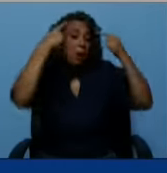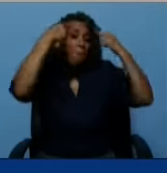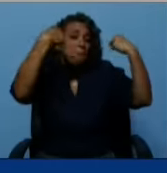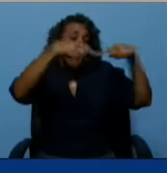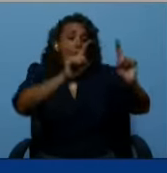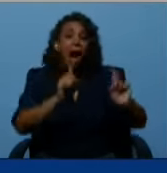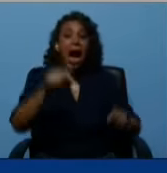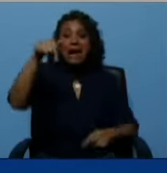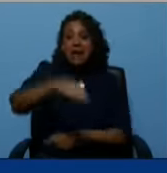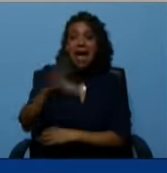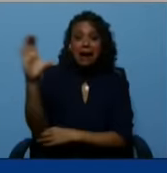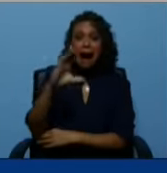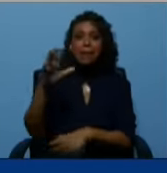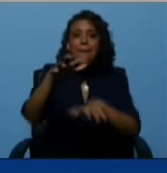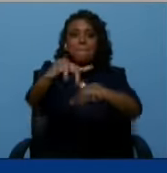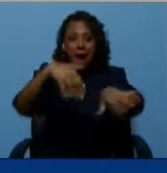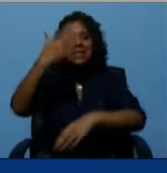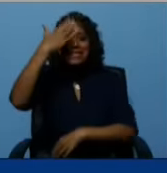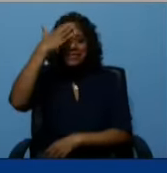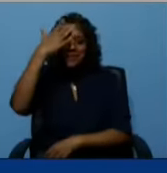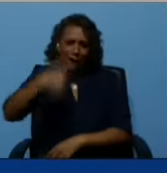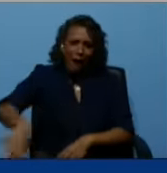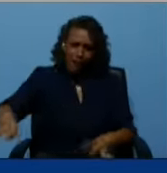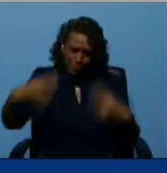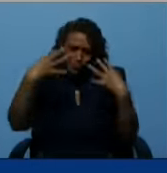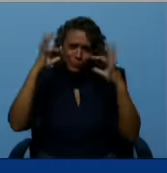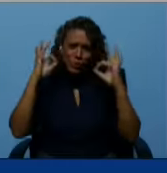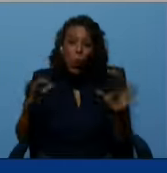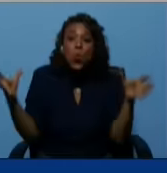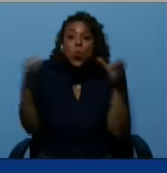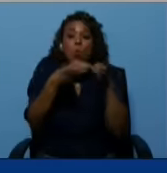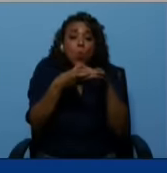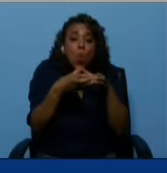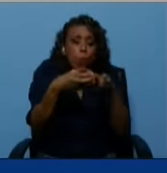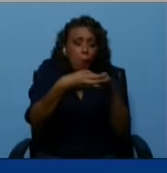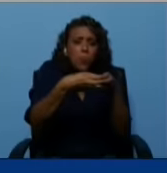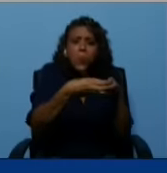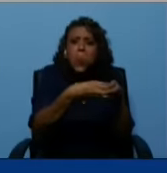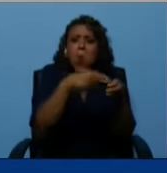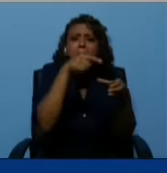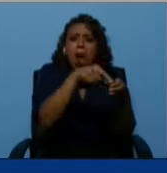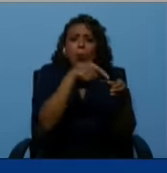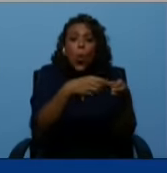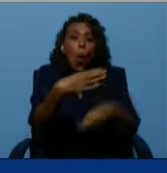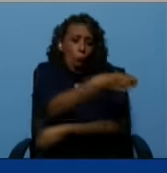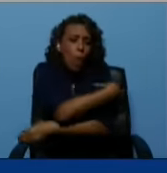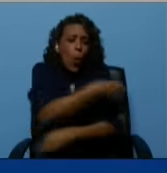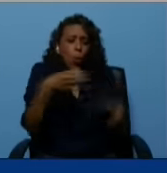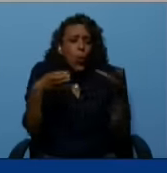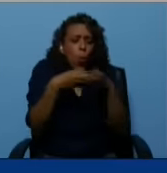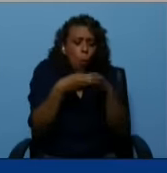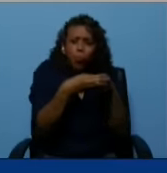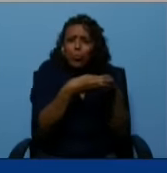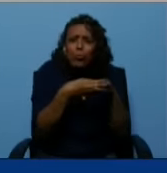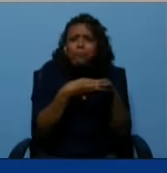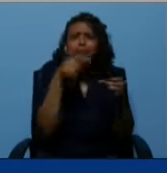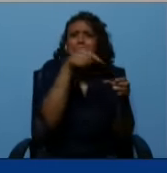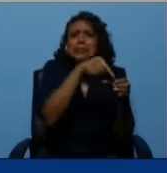Y en Caracas todo el mundo sabe que un puñado de seguidores de esta corriente fascista,